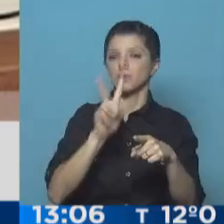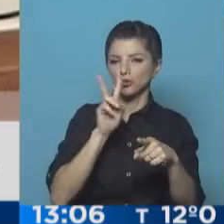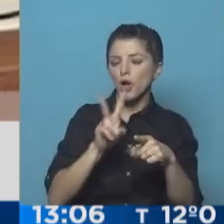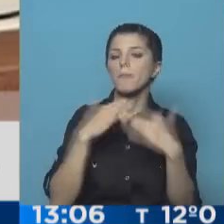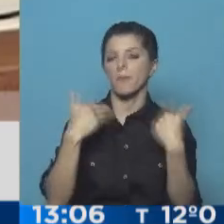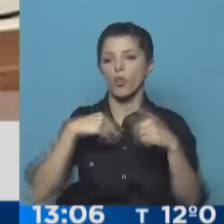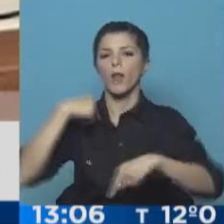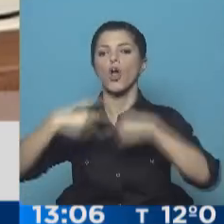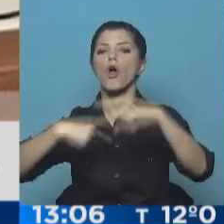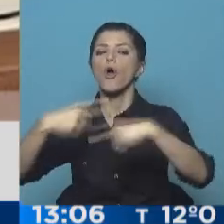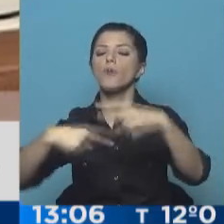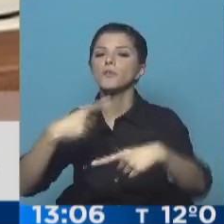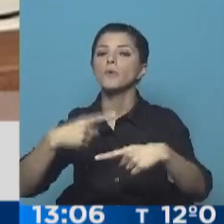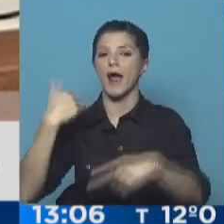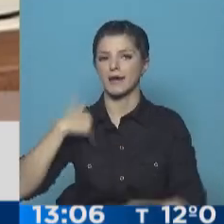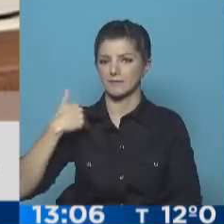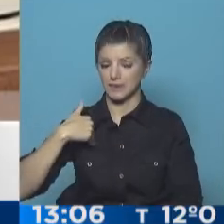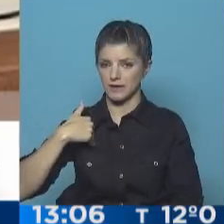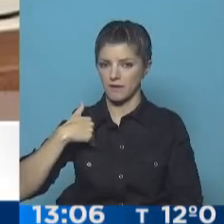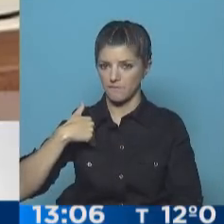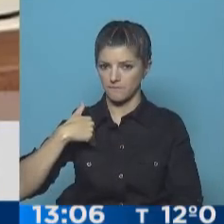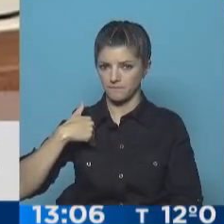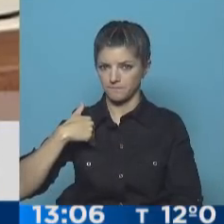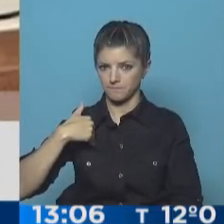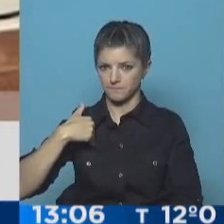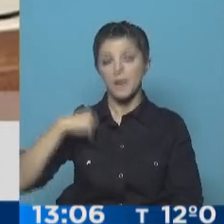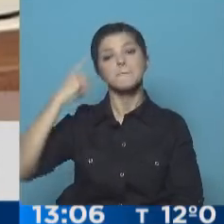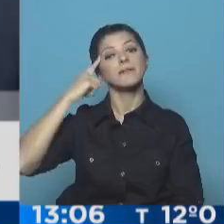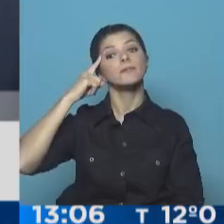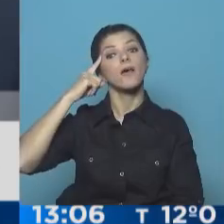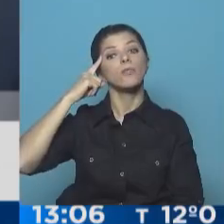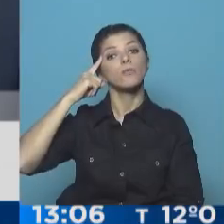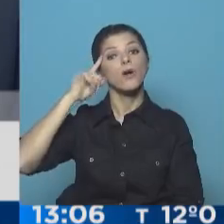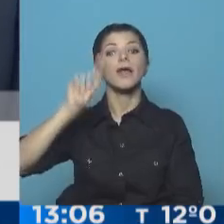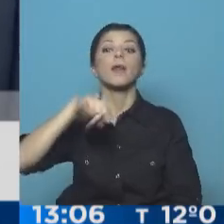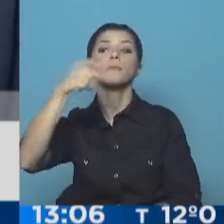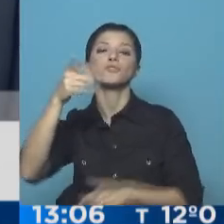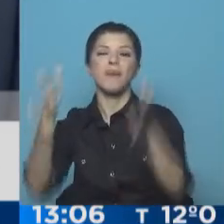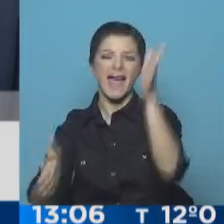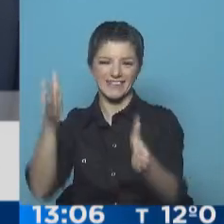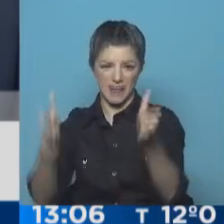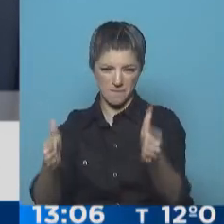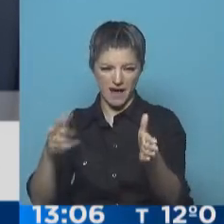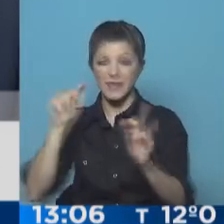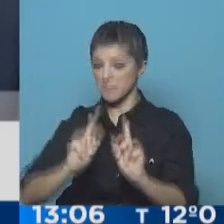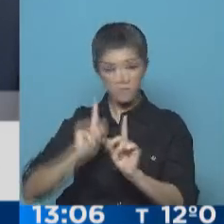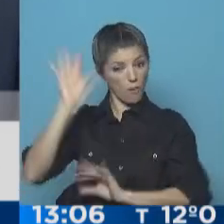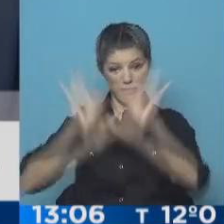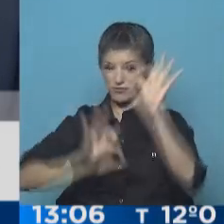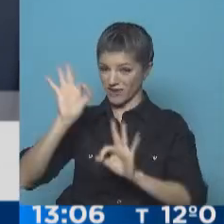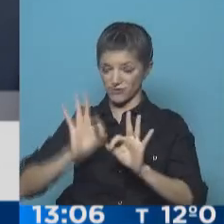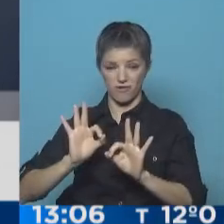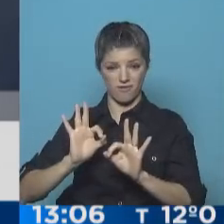adelante a la Argentina al próximo capítulo Como me gusta a mí llamarlo de este proyecto es el gran